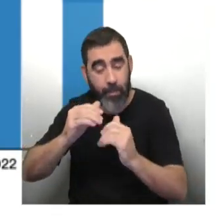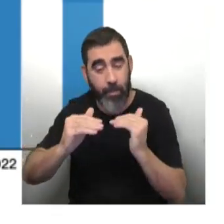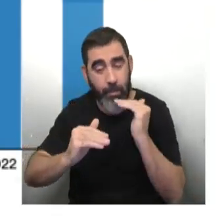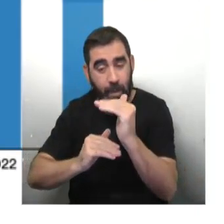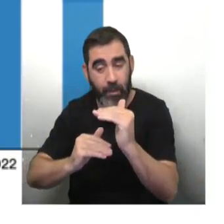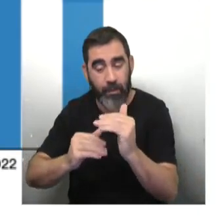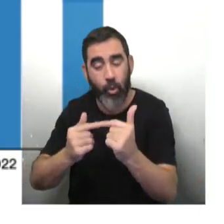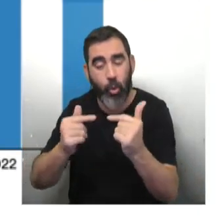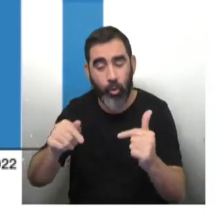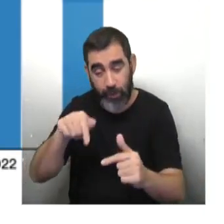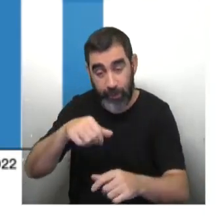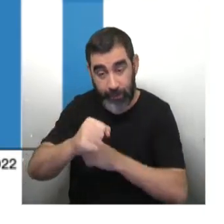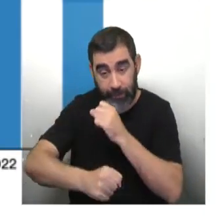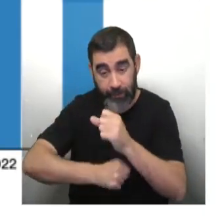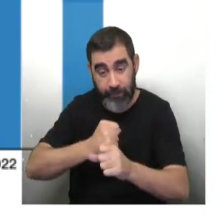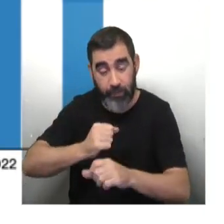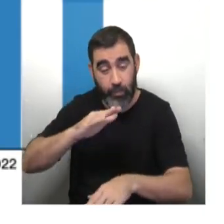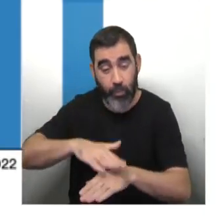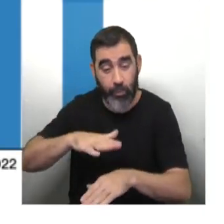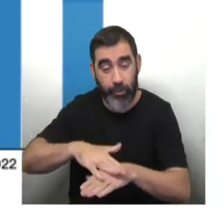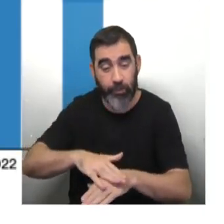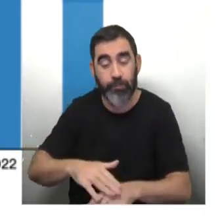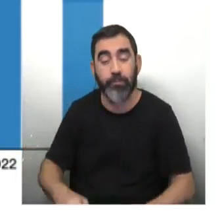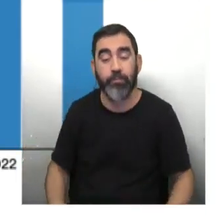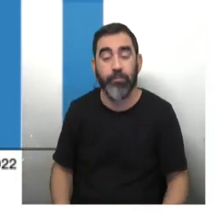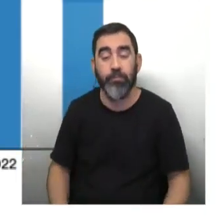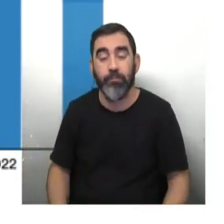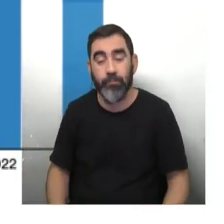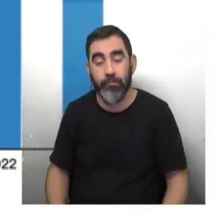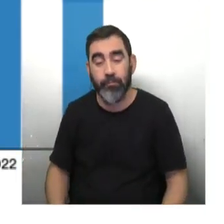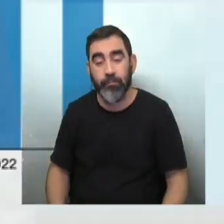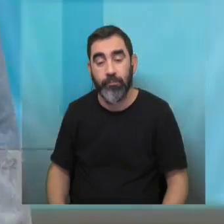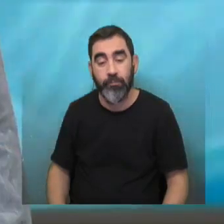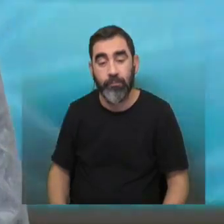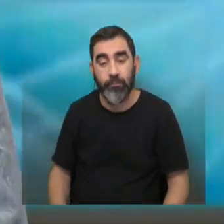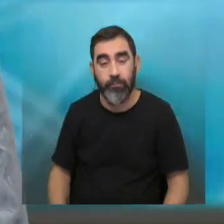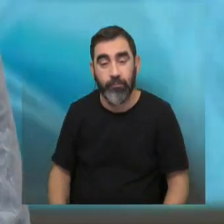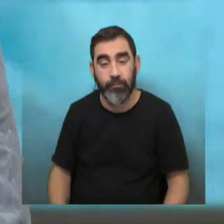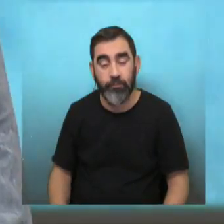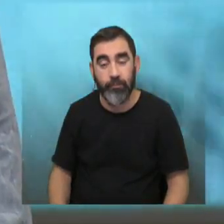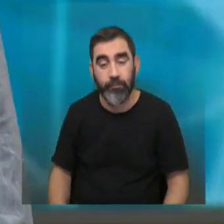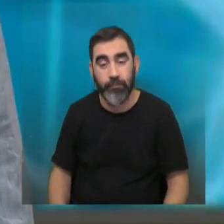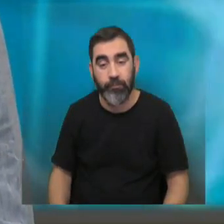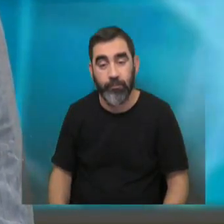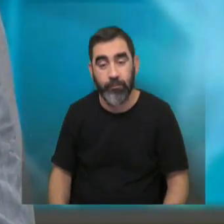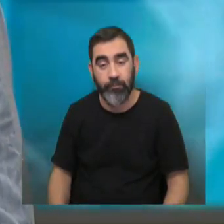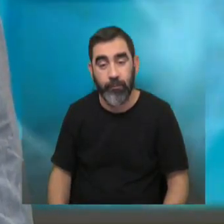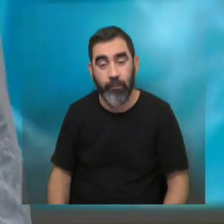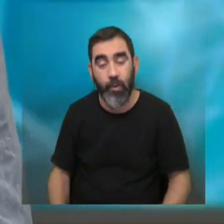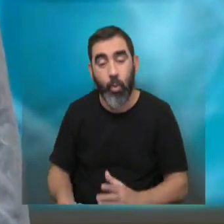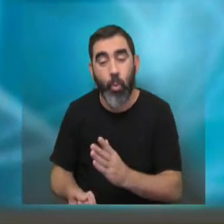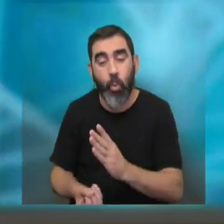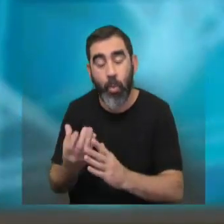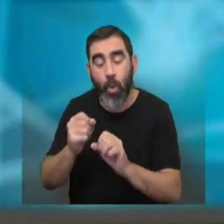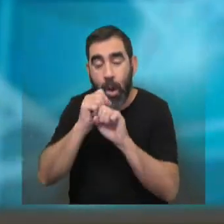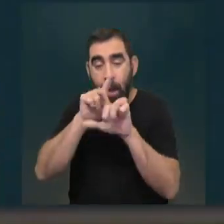varias cosas que pasan en ese momento. Uno es la aparición, por lo menos en la academia, de los grandes modelos de